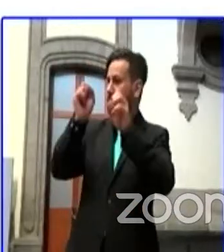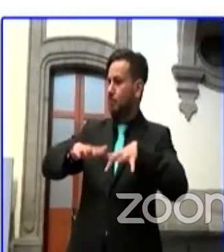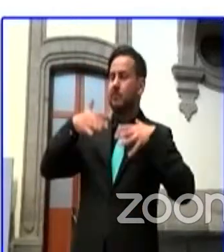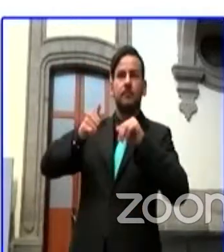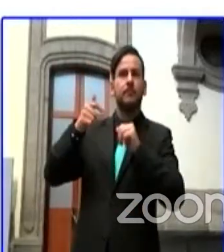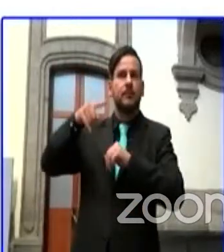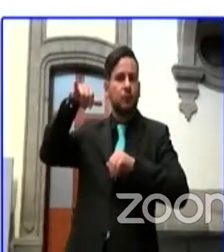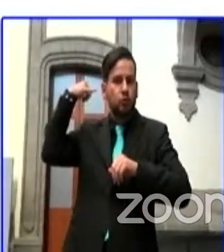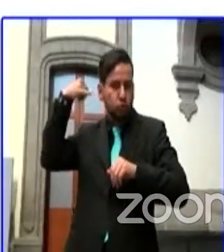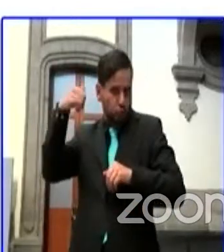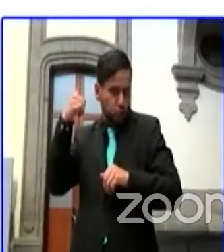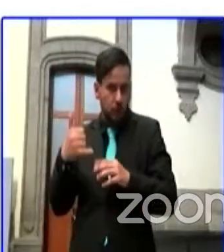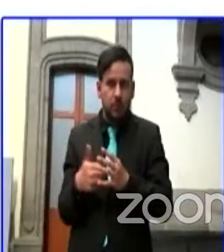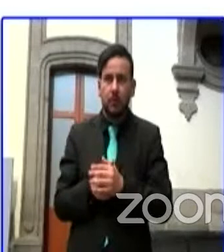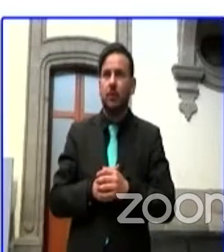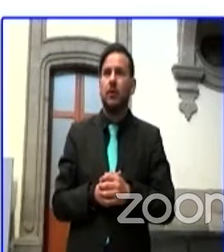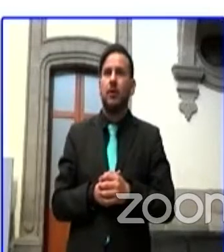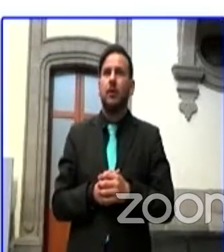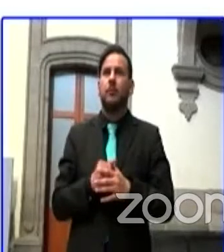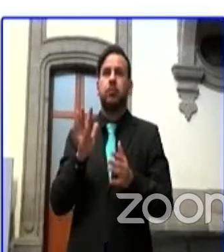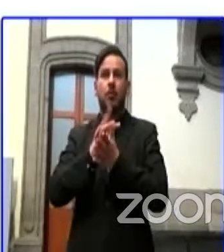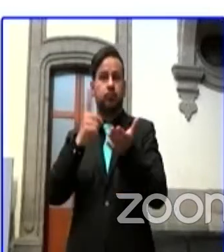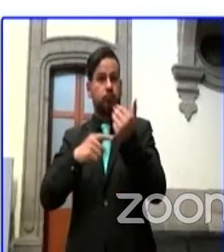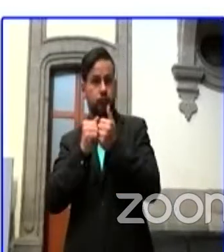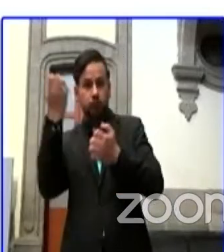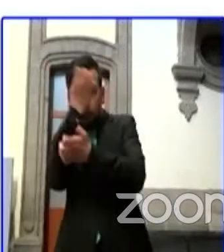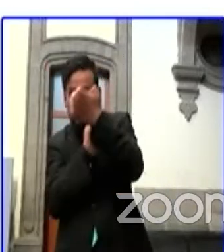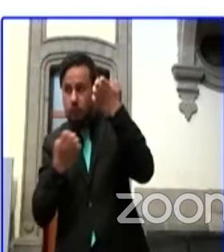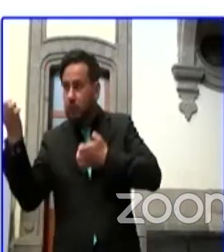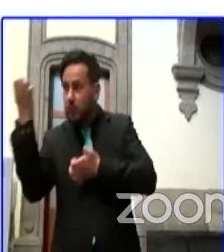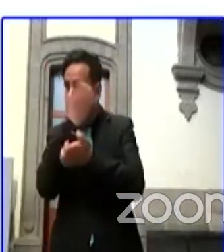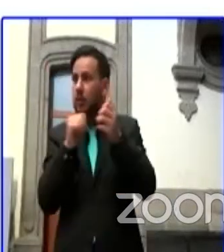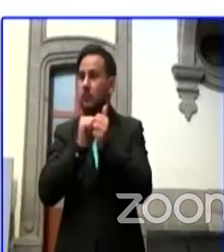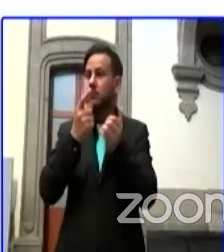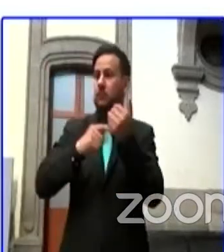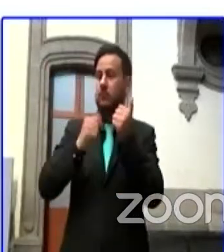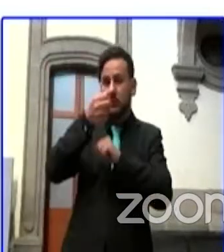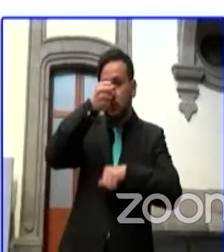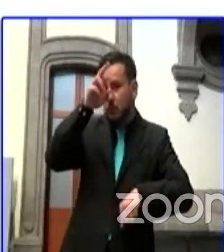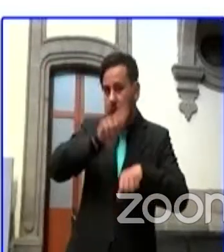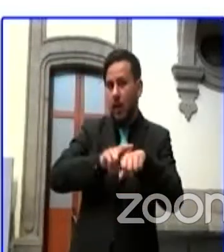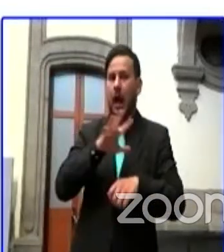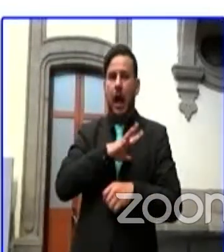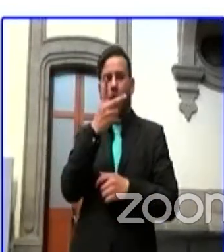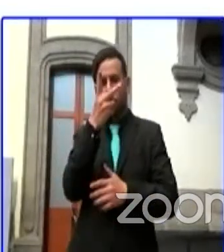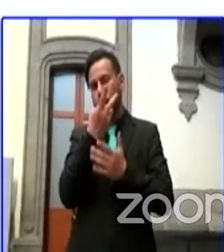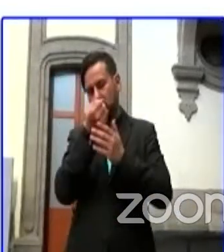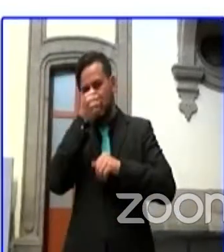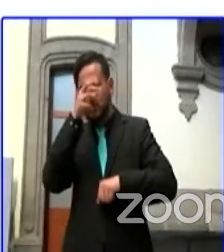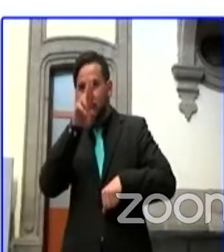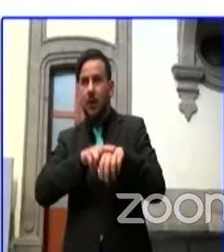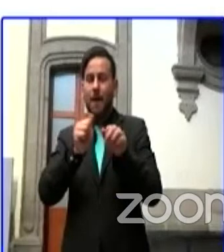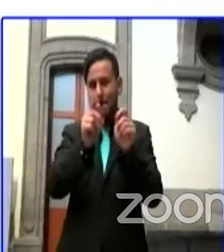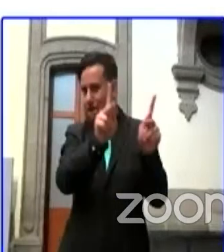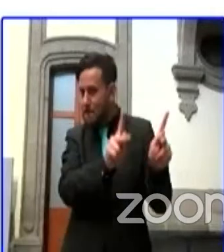que es CEPLAN, y la evaluación. Porque los secretarios, han habido dos secretarios de